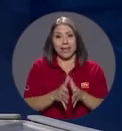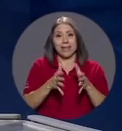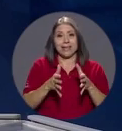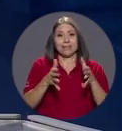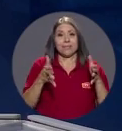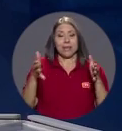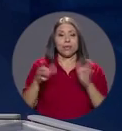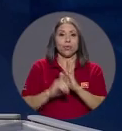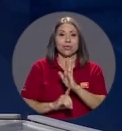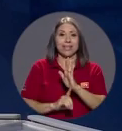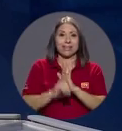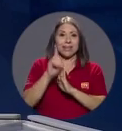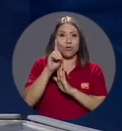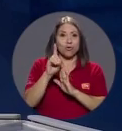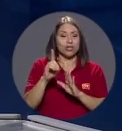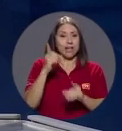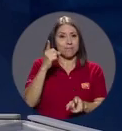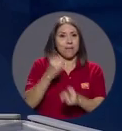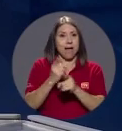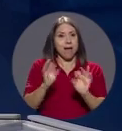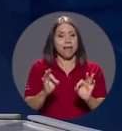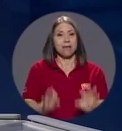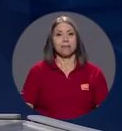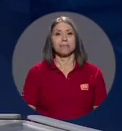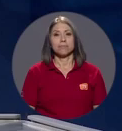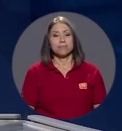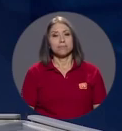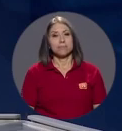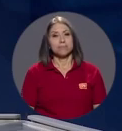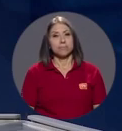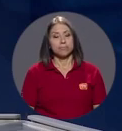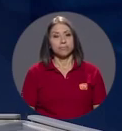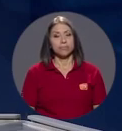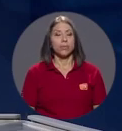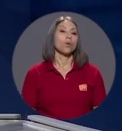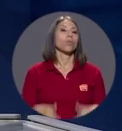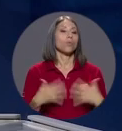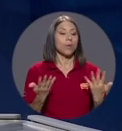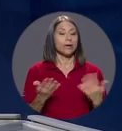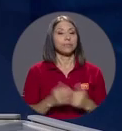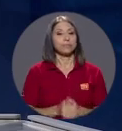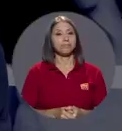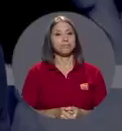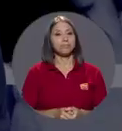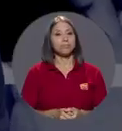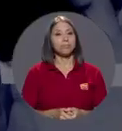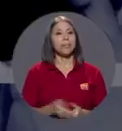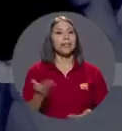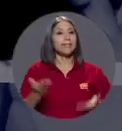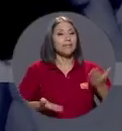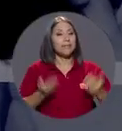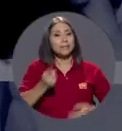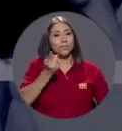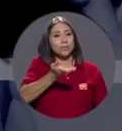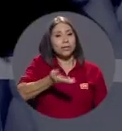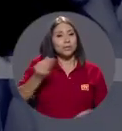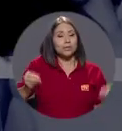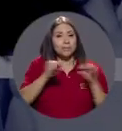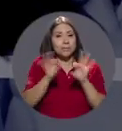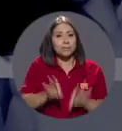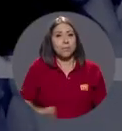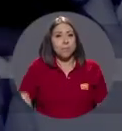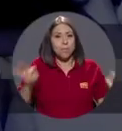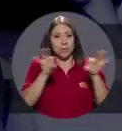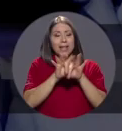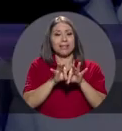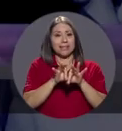en crecimiento se desarrolle de la manera más adecuada? Bueno, de entrada, tal vez una de las cosas